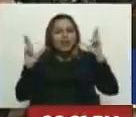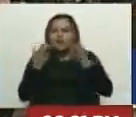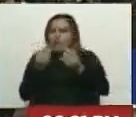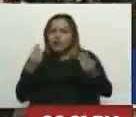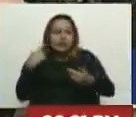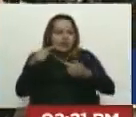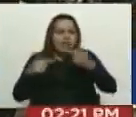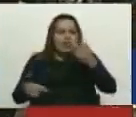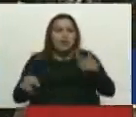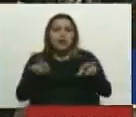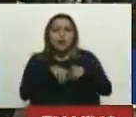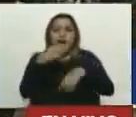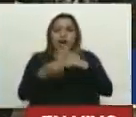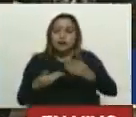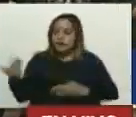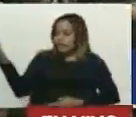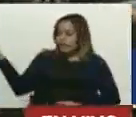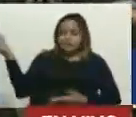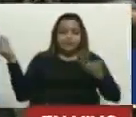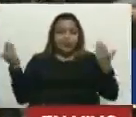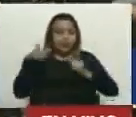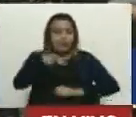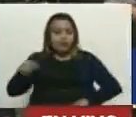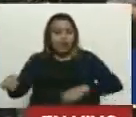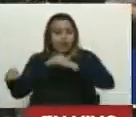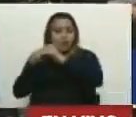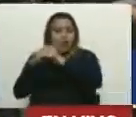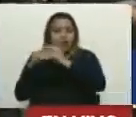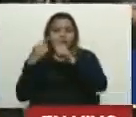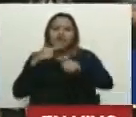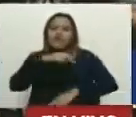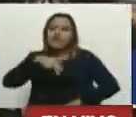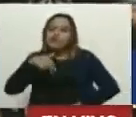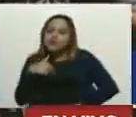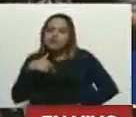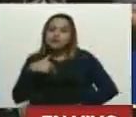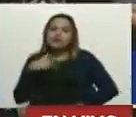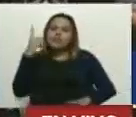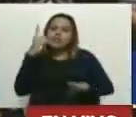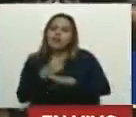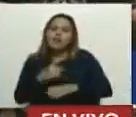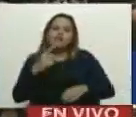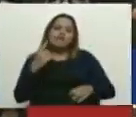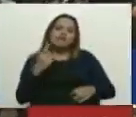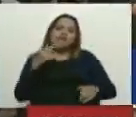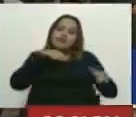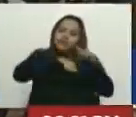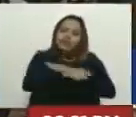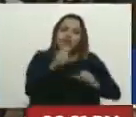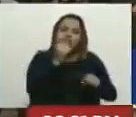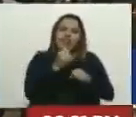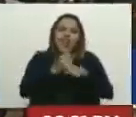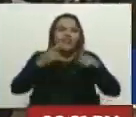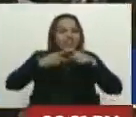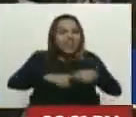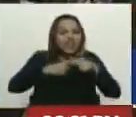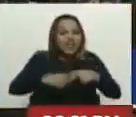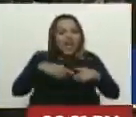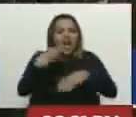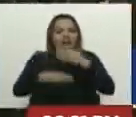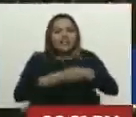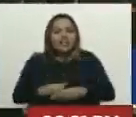hace Marisiliadora, como lo hacen muchos de ellos. Pero muchos de nosotros terminamos trabajando en talleres laborales, haciendo piñatas,